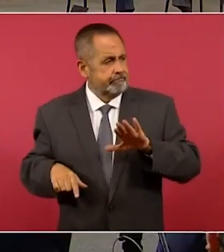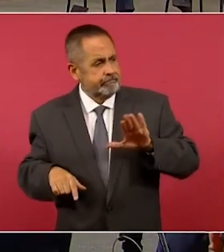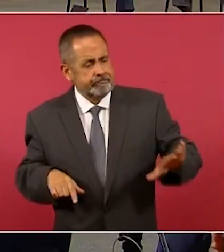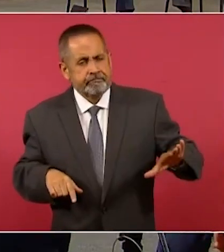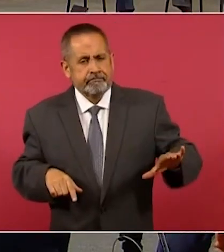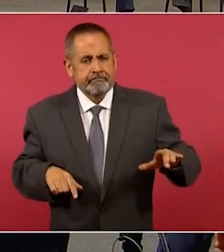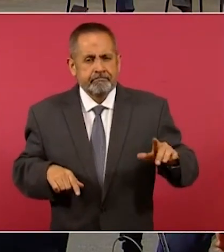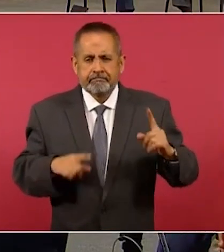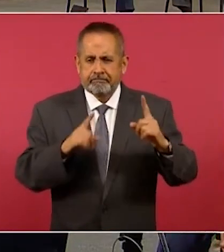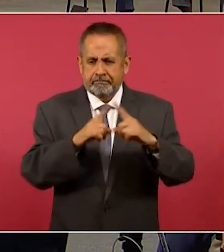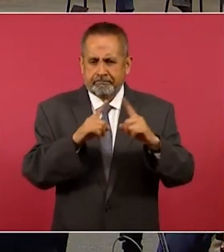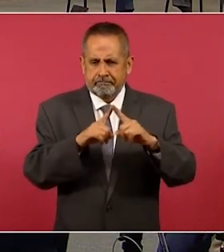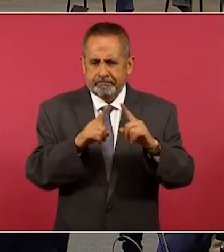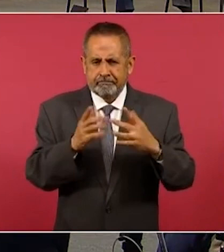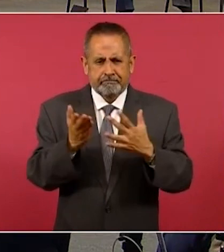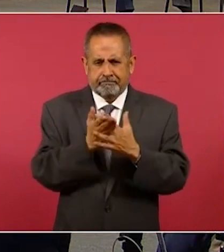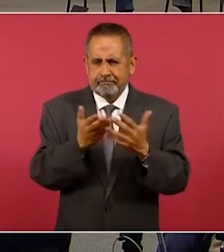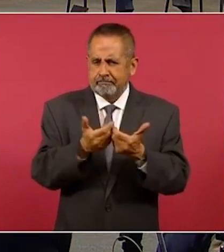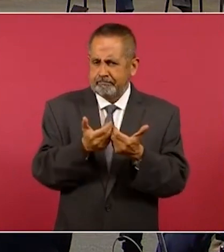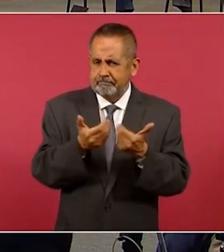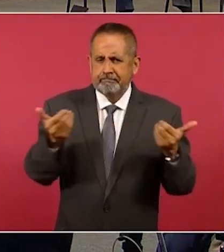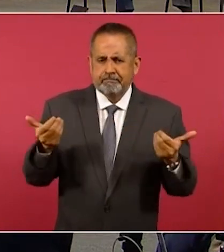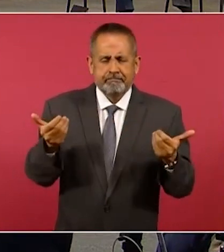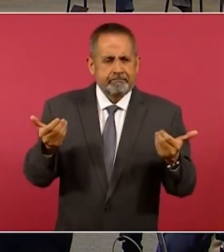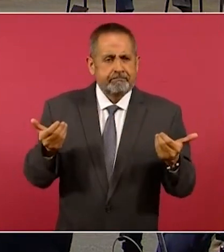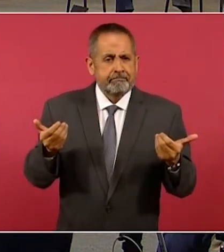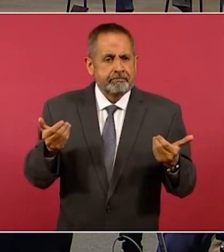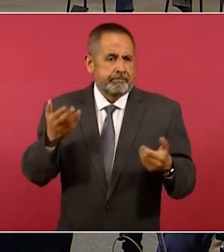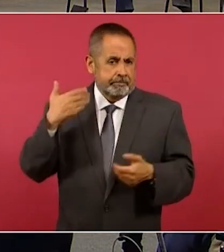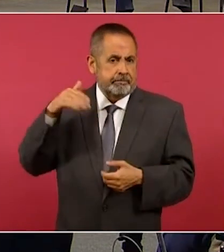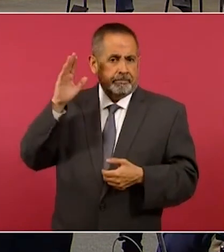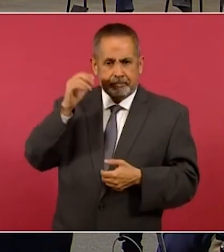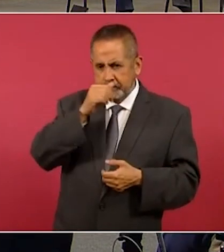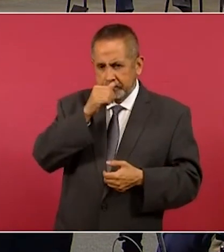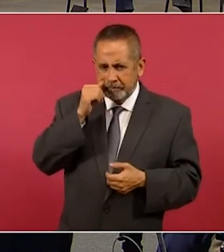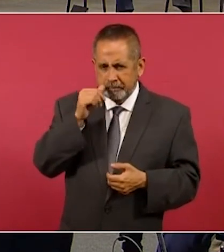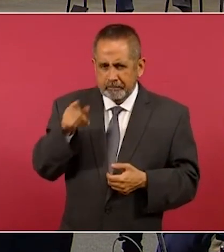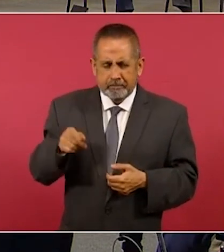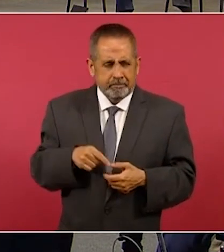y el poder de la Iglesia, más que nada del clero.